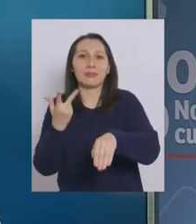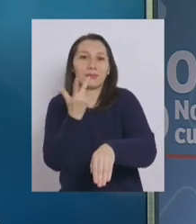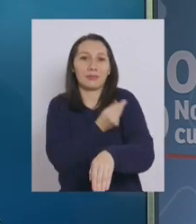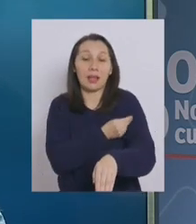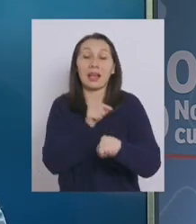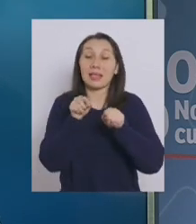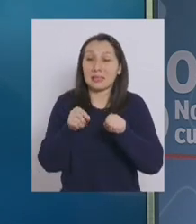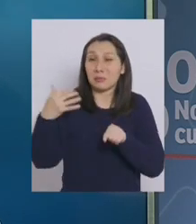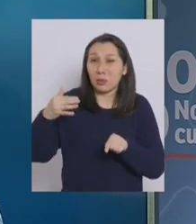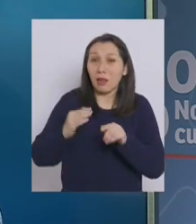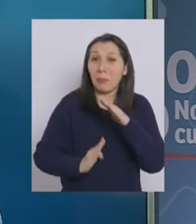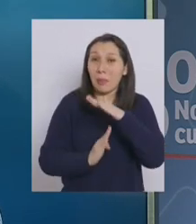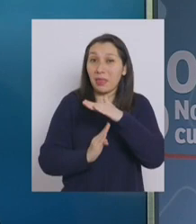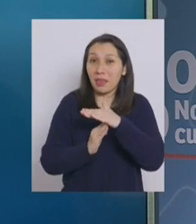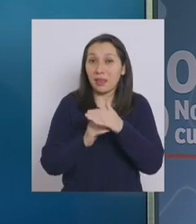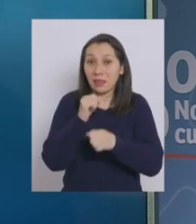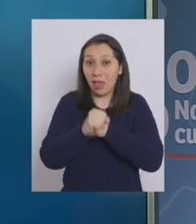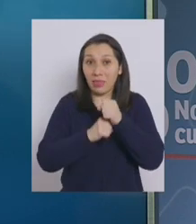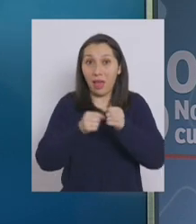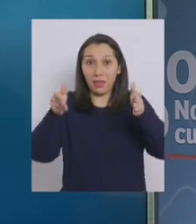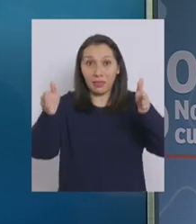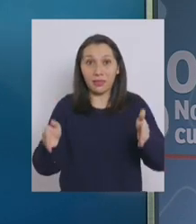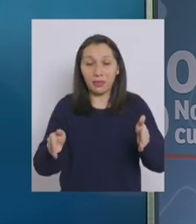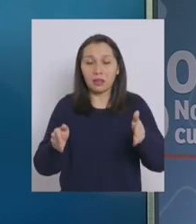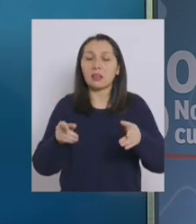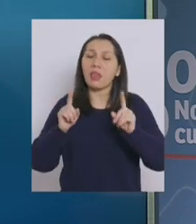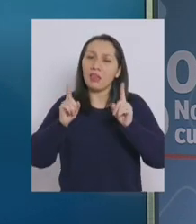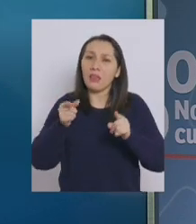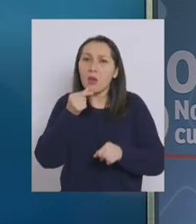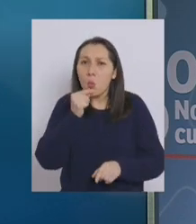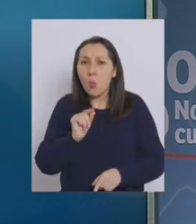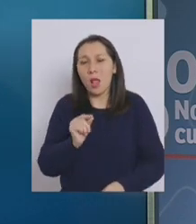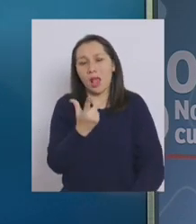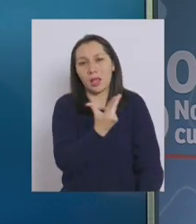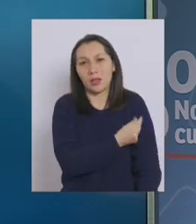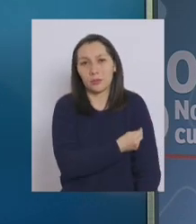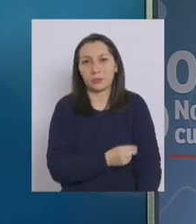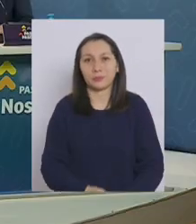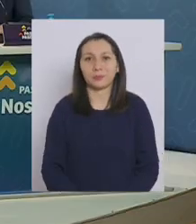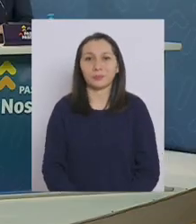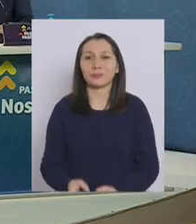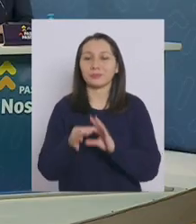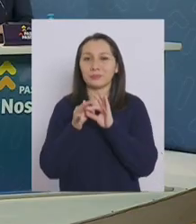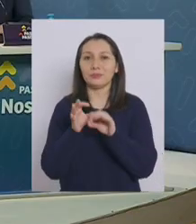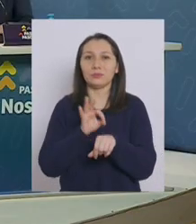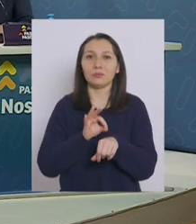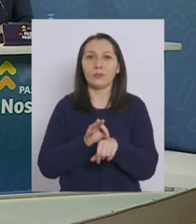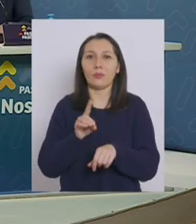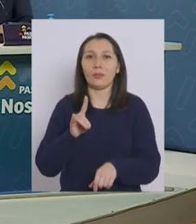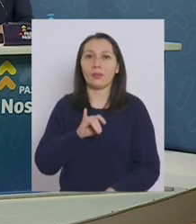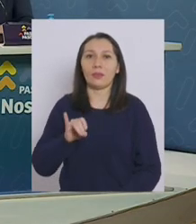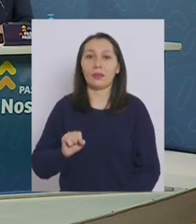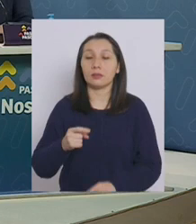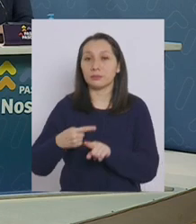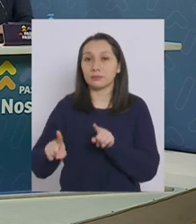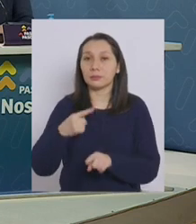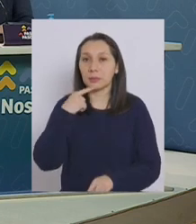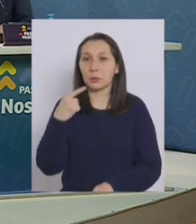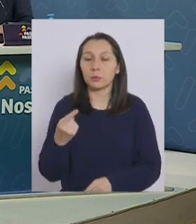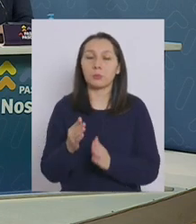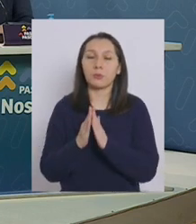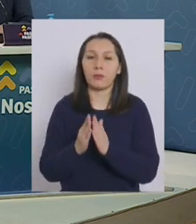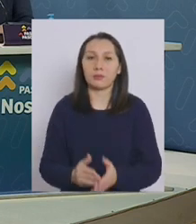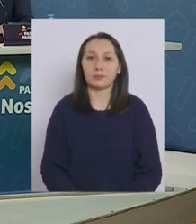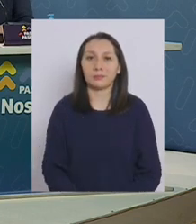este grupo de rezagados de este grupo etario lo haga a la brevedad. Muchas gracias, doctora Daza. Siguiente pregunta, por